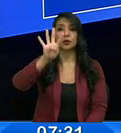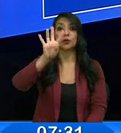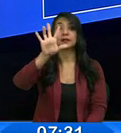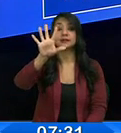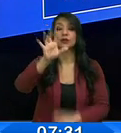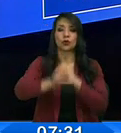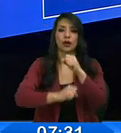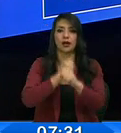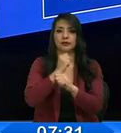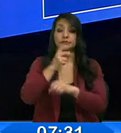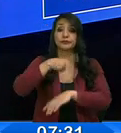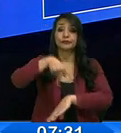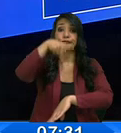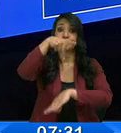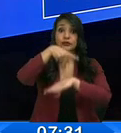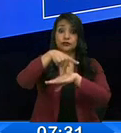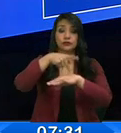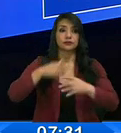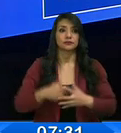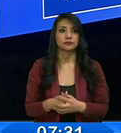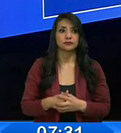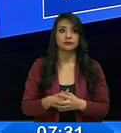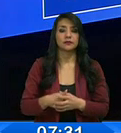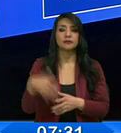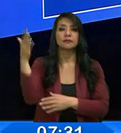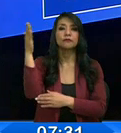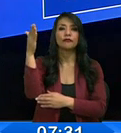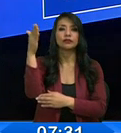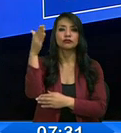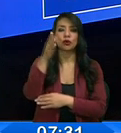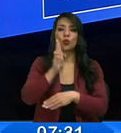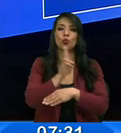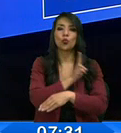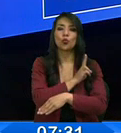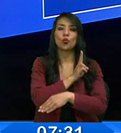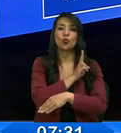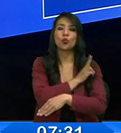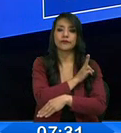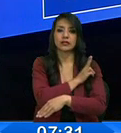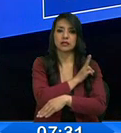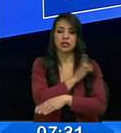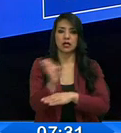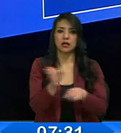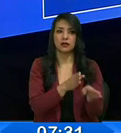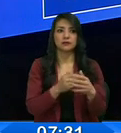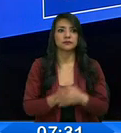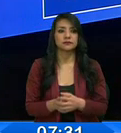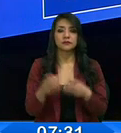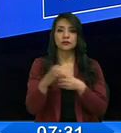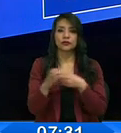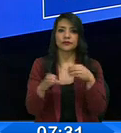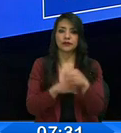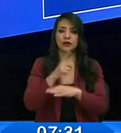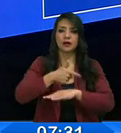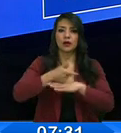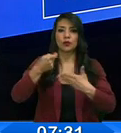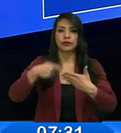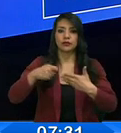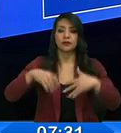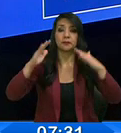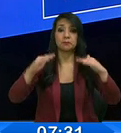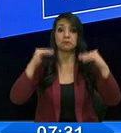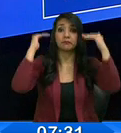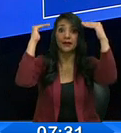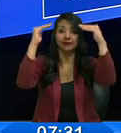años de edad, su profesión es académico docente universitario. De experiencia, doctor en contabilidad y auditoría, es un magíster en